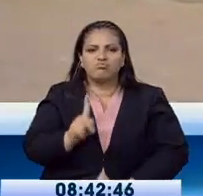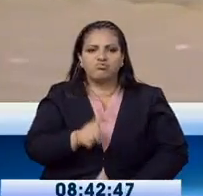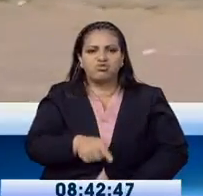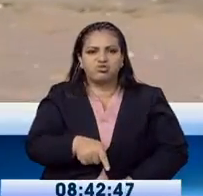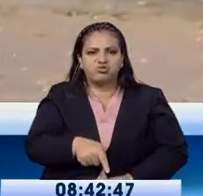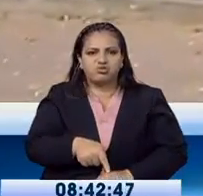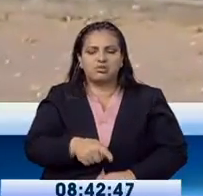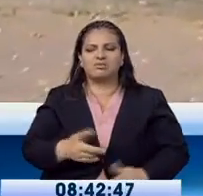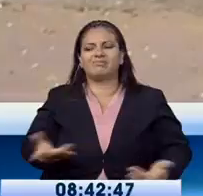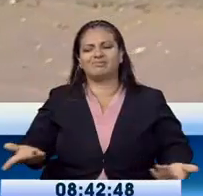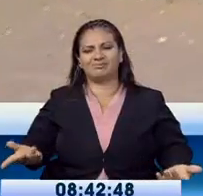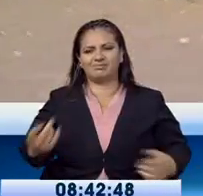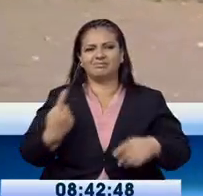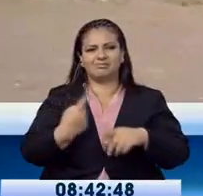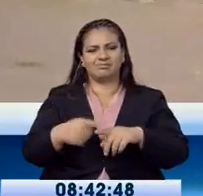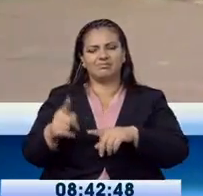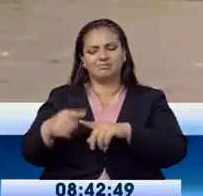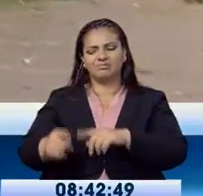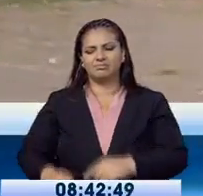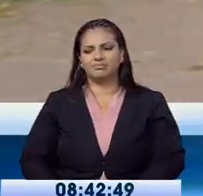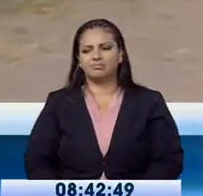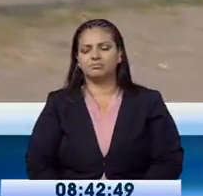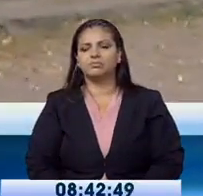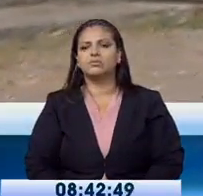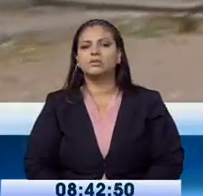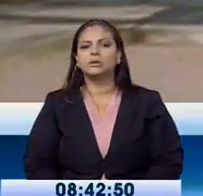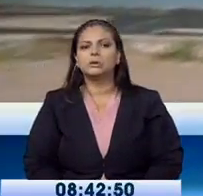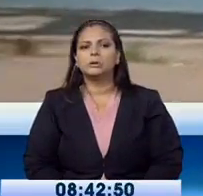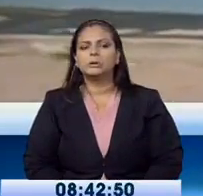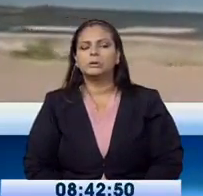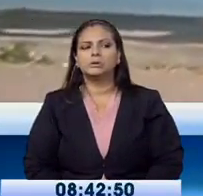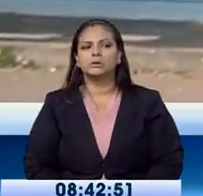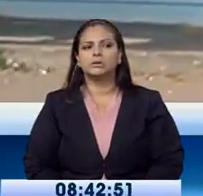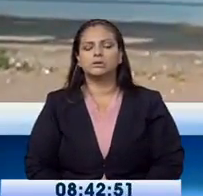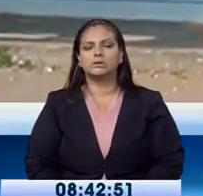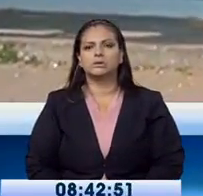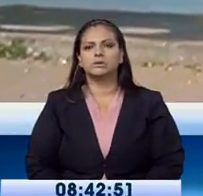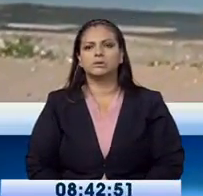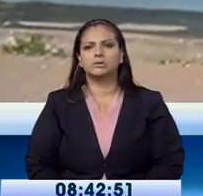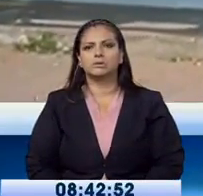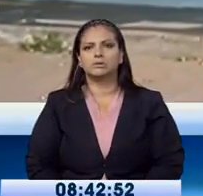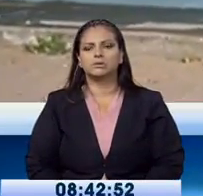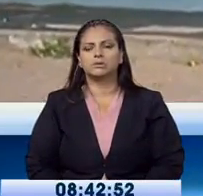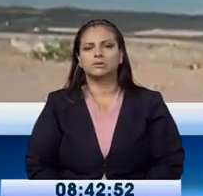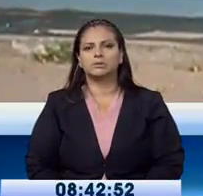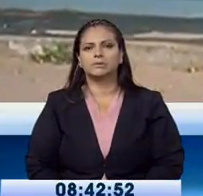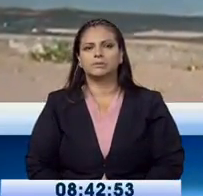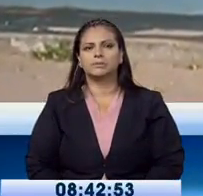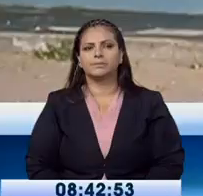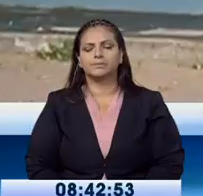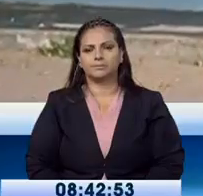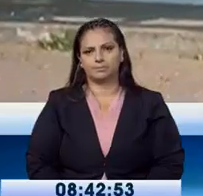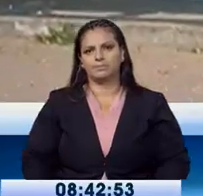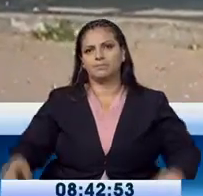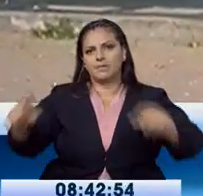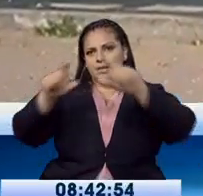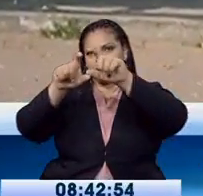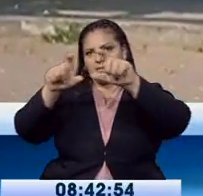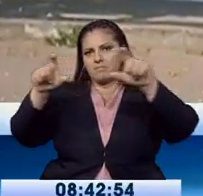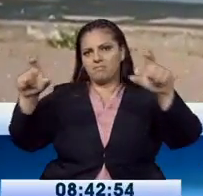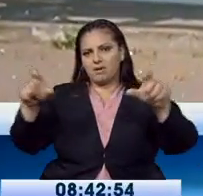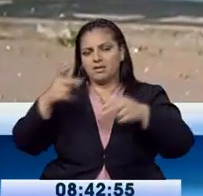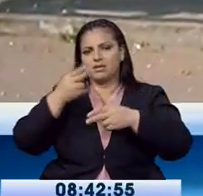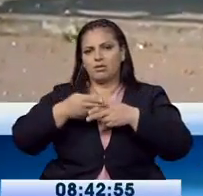hace pocos minutos una trabajadora de la empresa dedicada a la recolección de basura en la ciudad ya